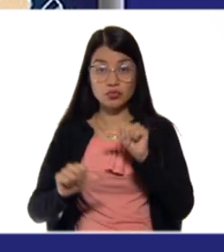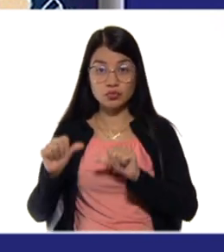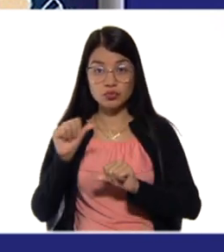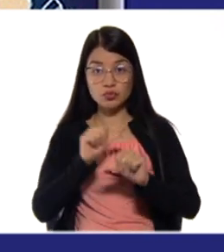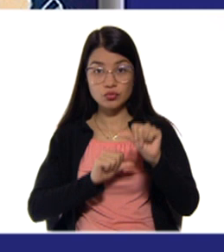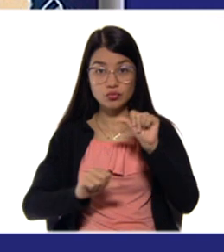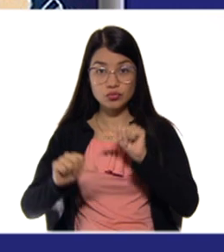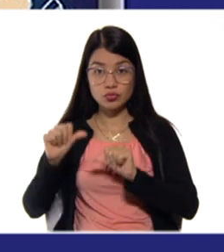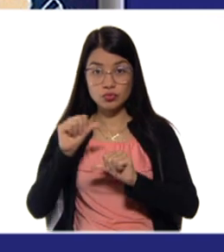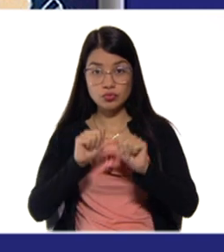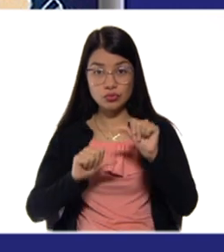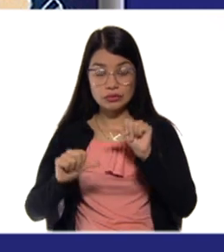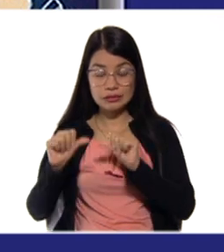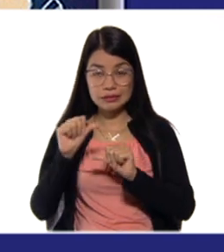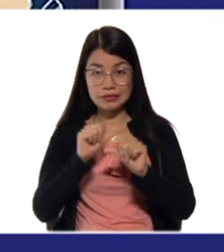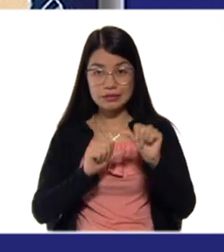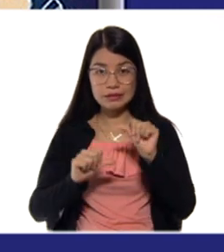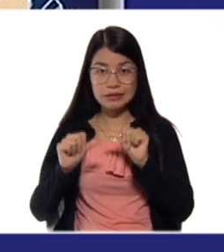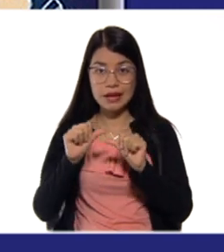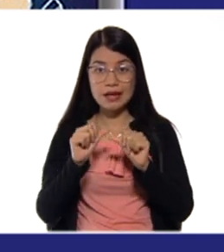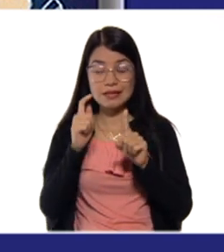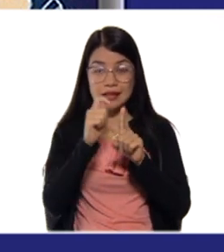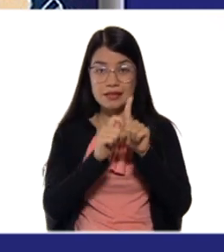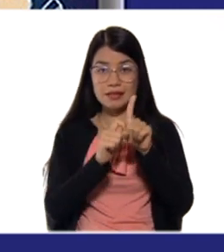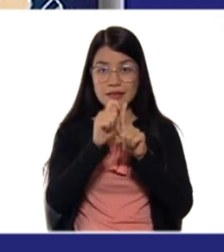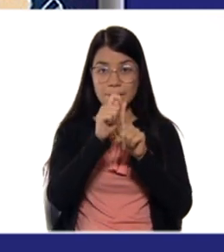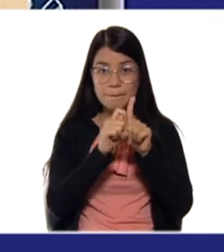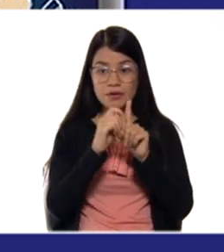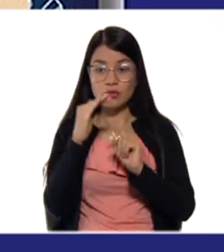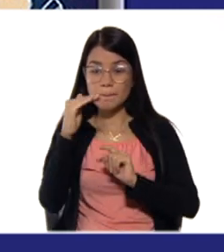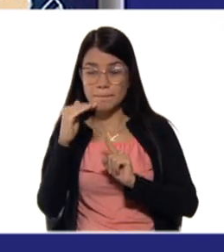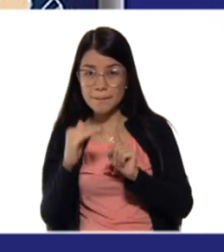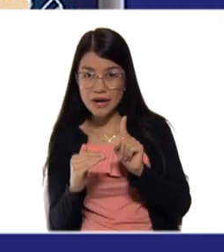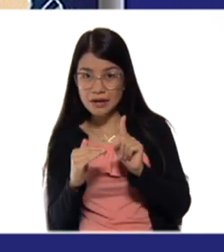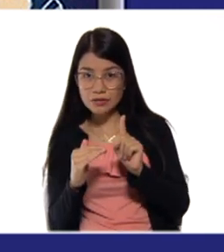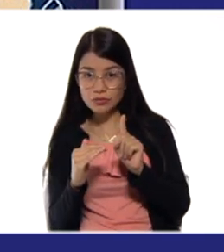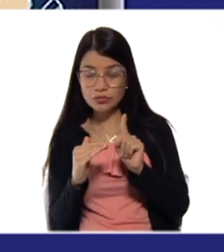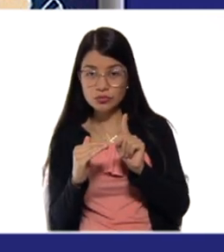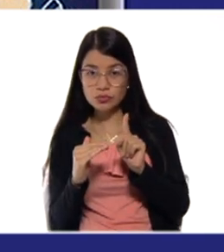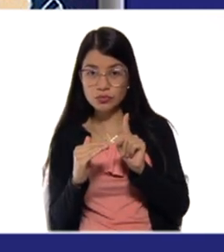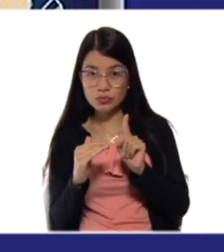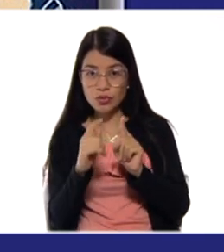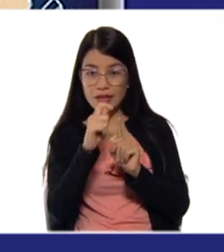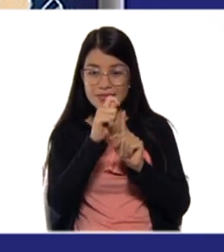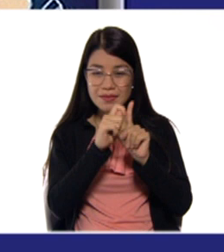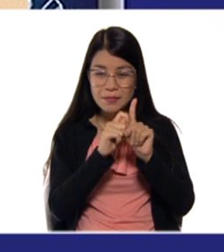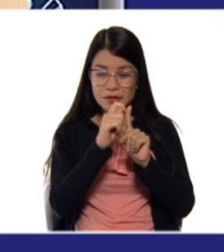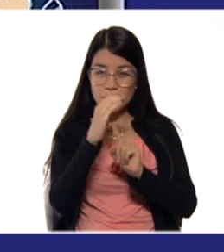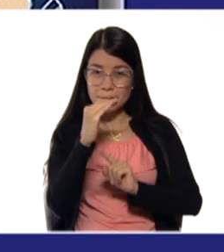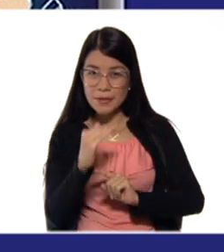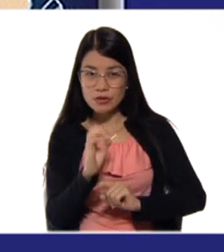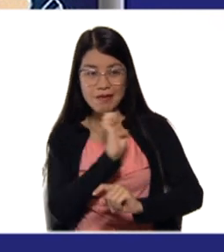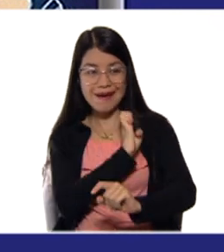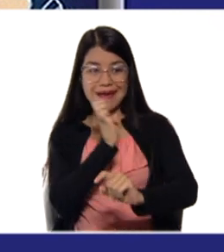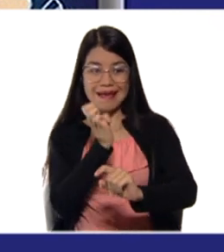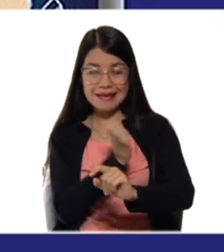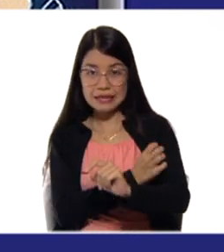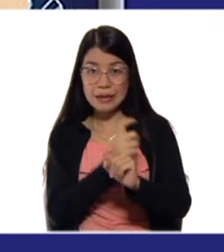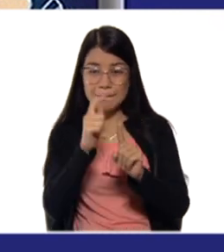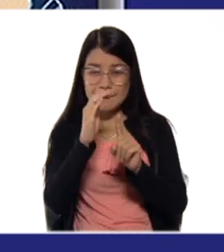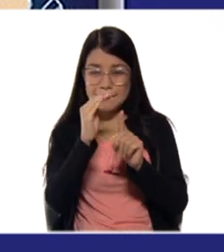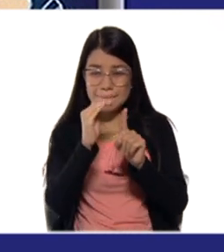inicialmente, van a tener una temperatura menor o una cantidad de energía menor a la energía